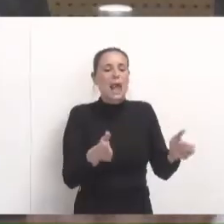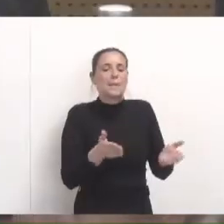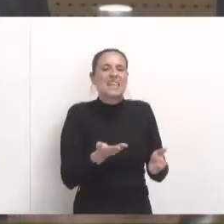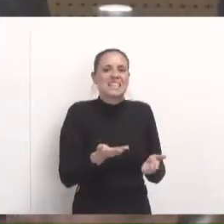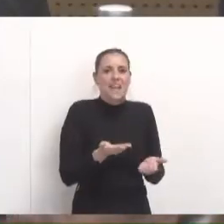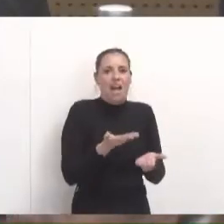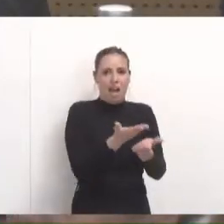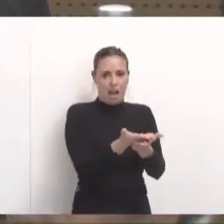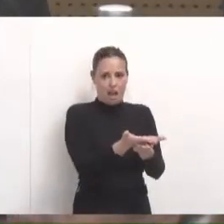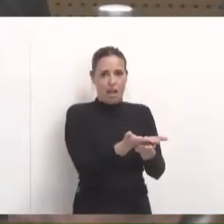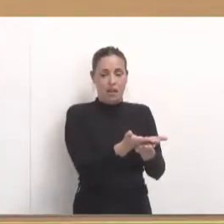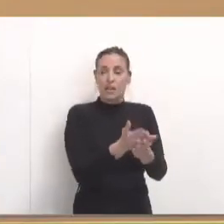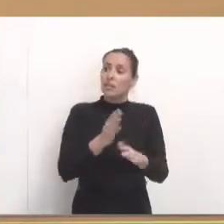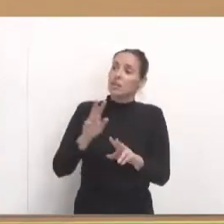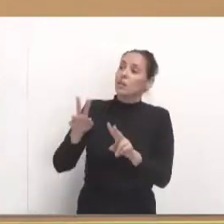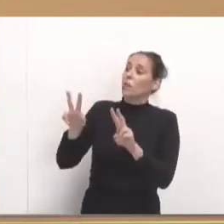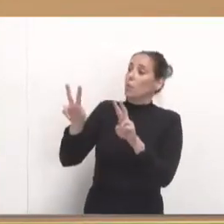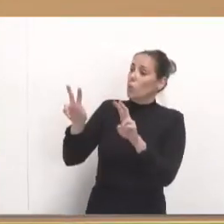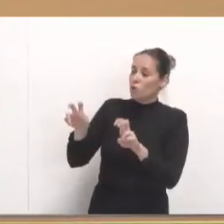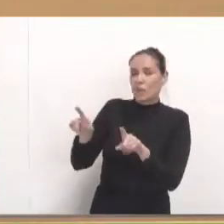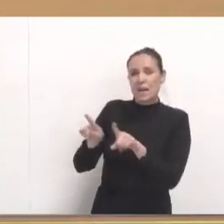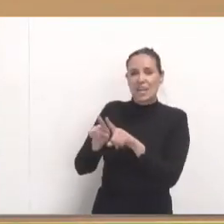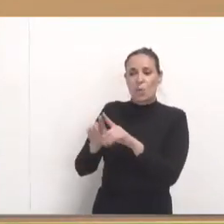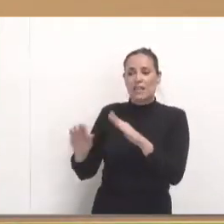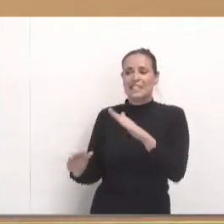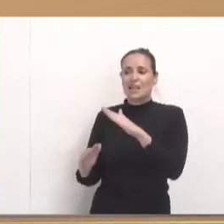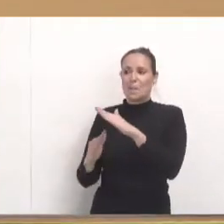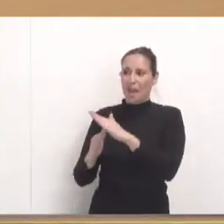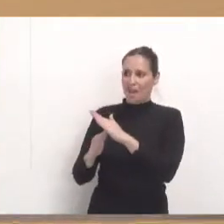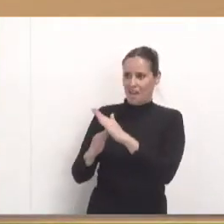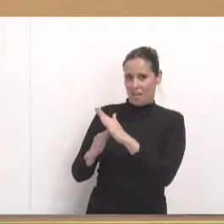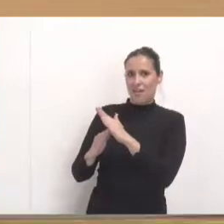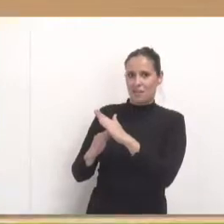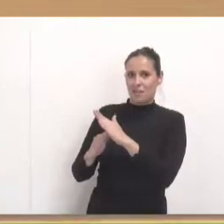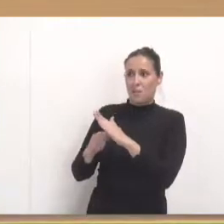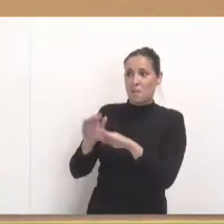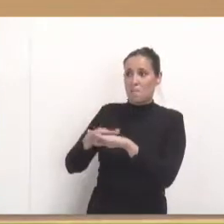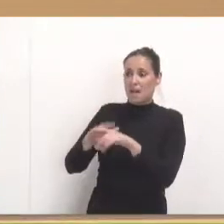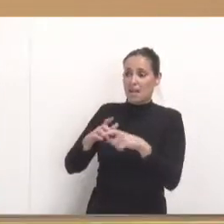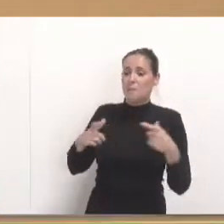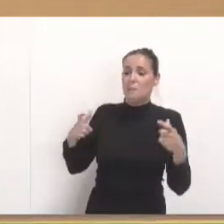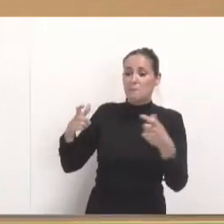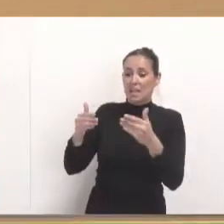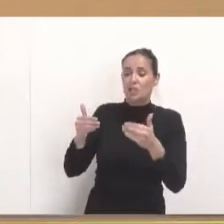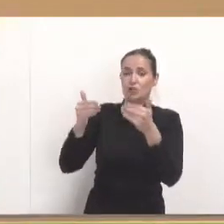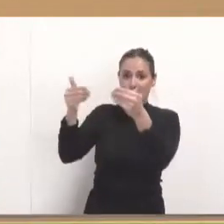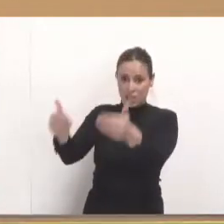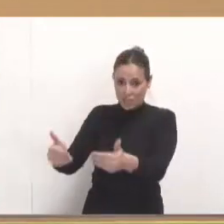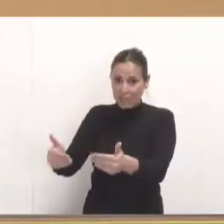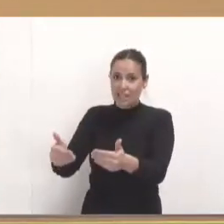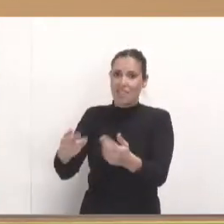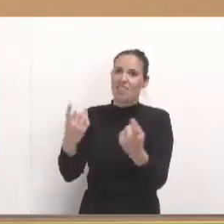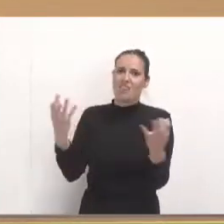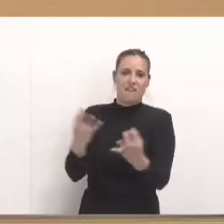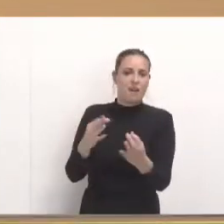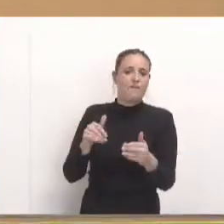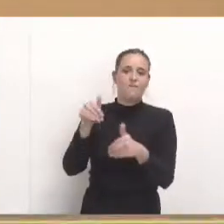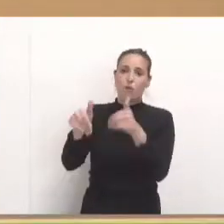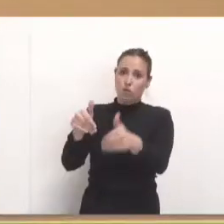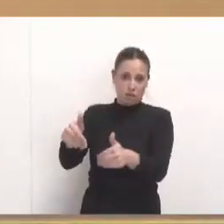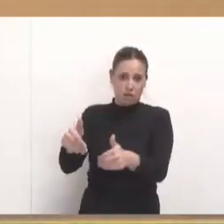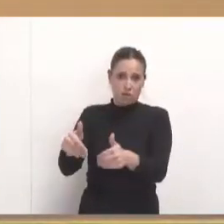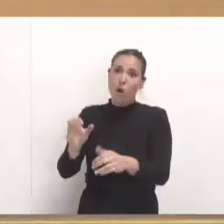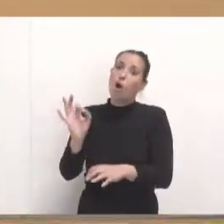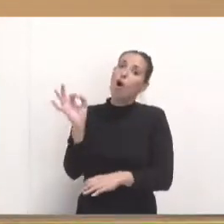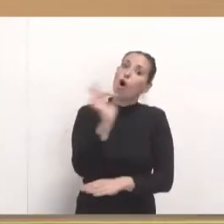Para que un asunto quede sobre la mesa y, por tanto, pueda entrar en el orden del día del pleno siguiente, hay que votarlo. Otra cosa es que se